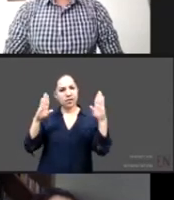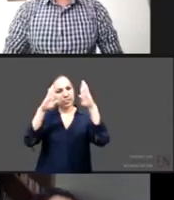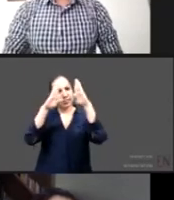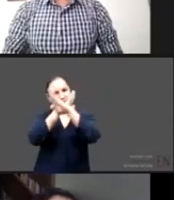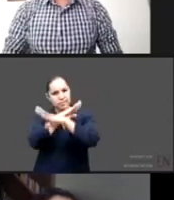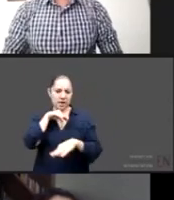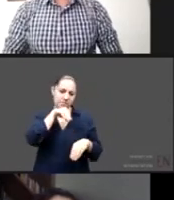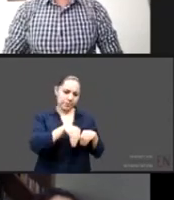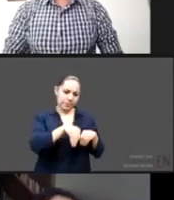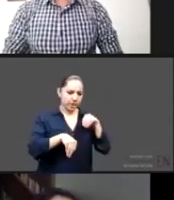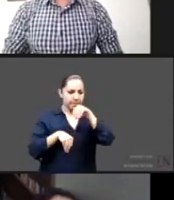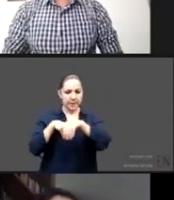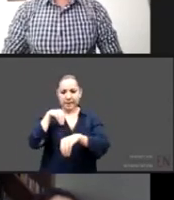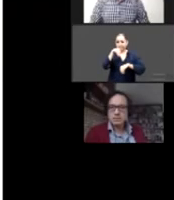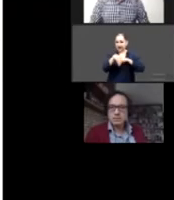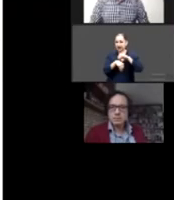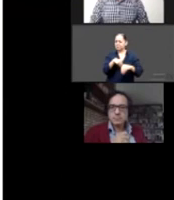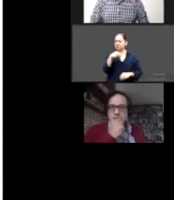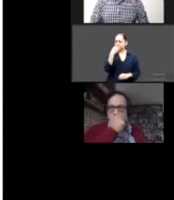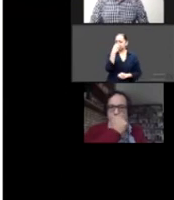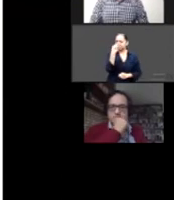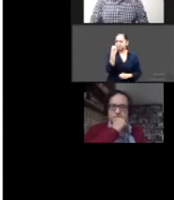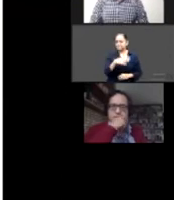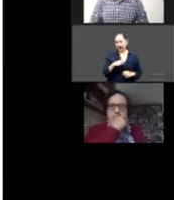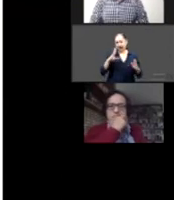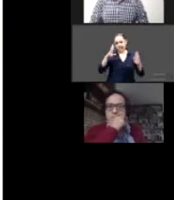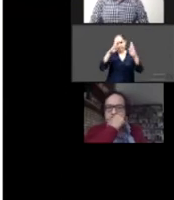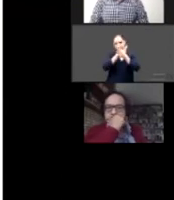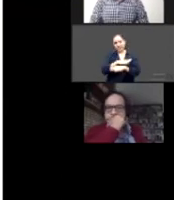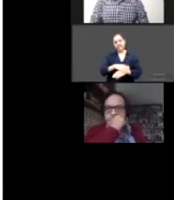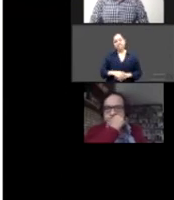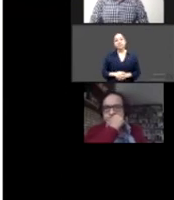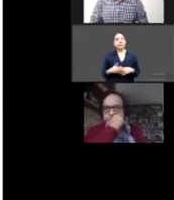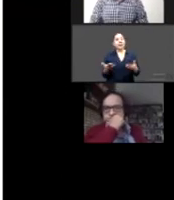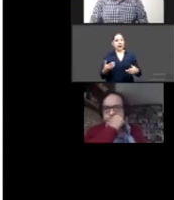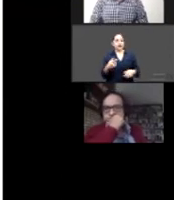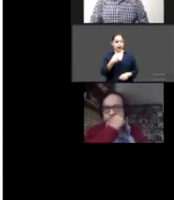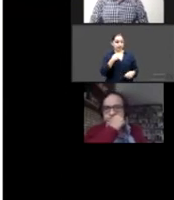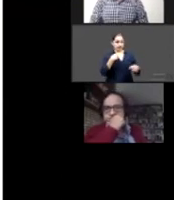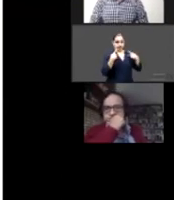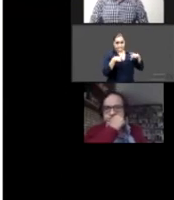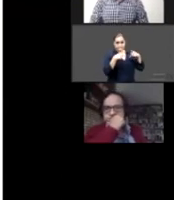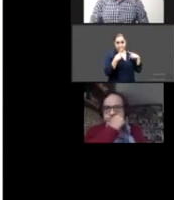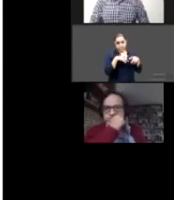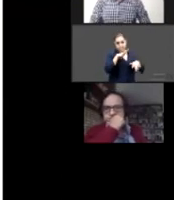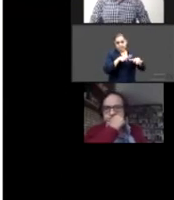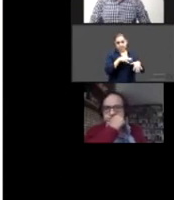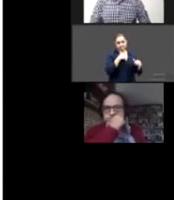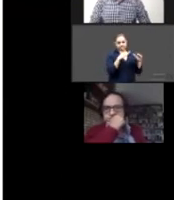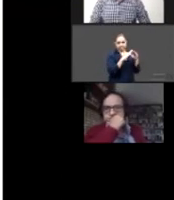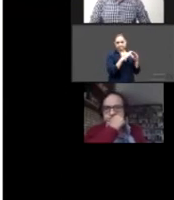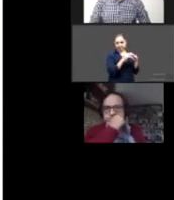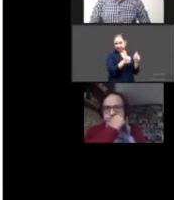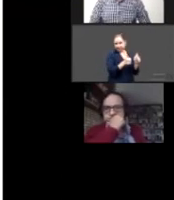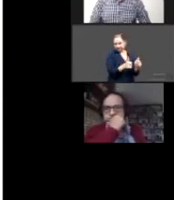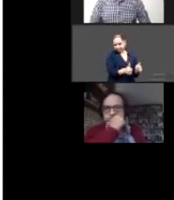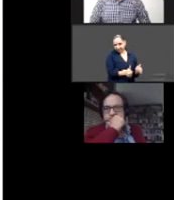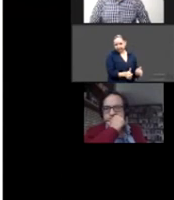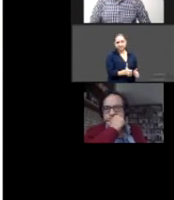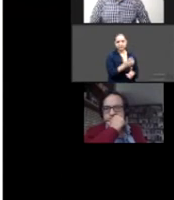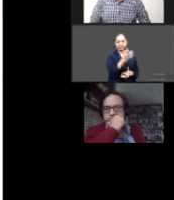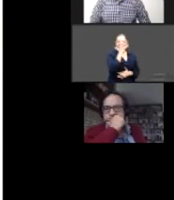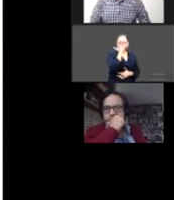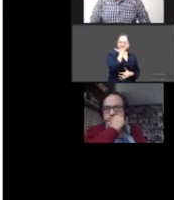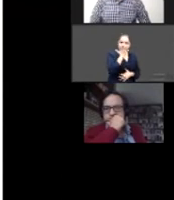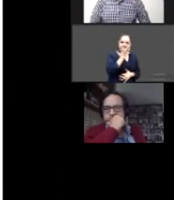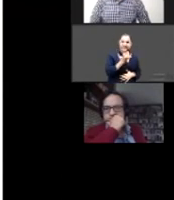Pero lo que voy es que cuando una persona está en su casa sola, se pone triste tal vez, se deprime, y mira hacia